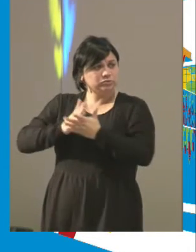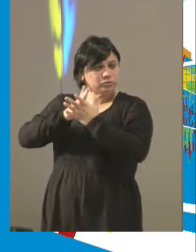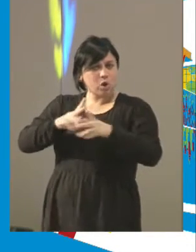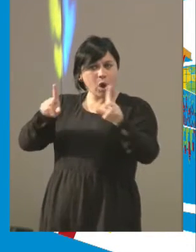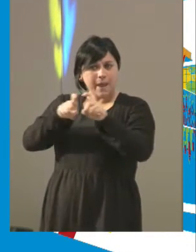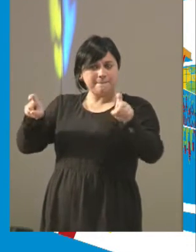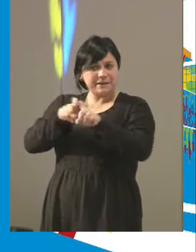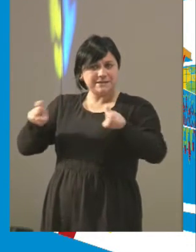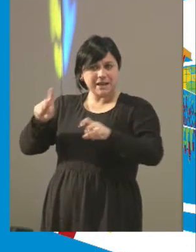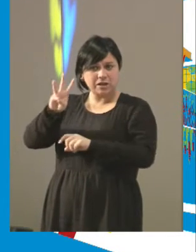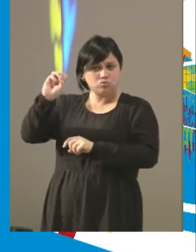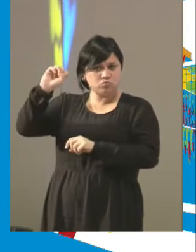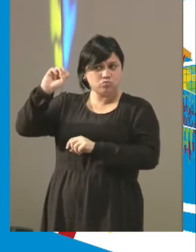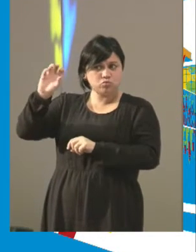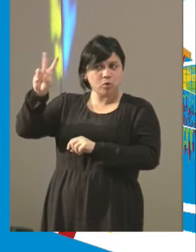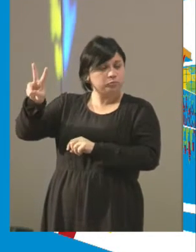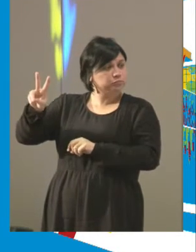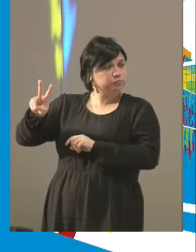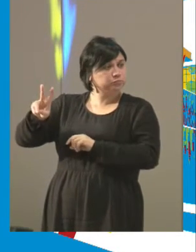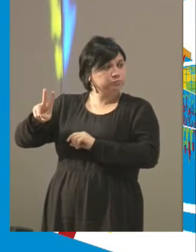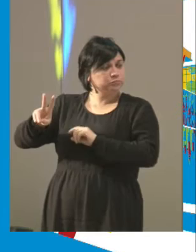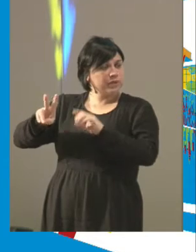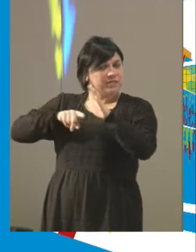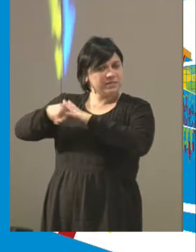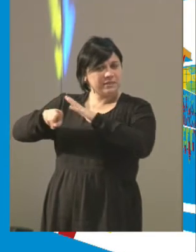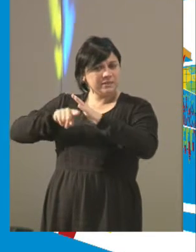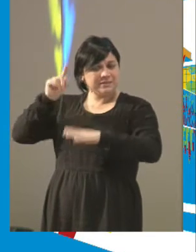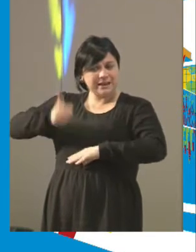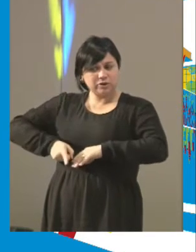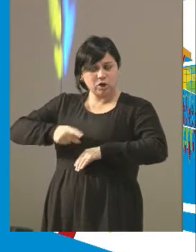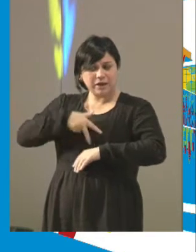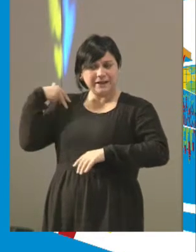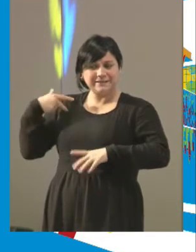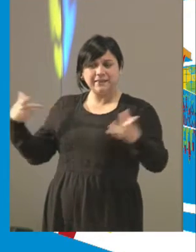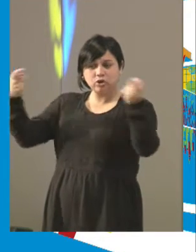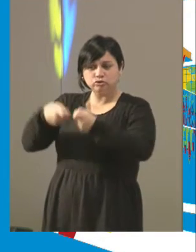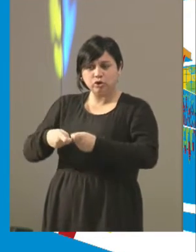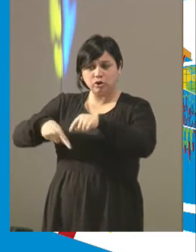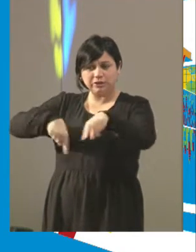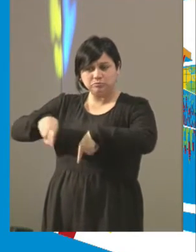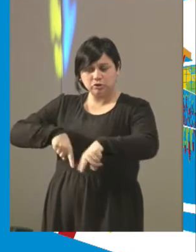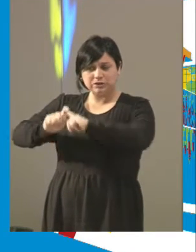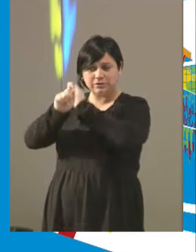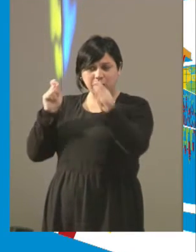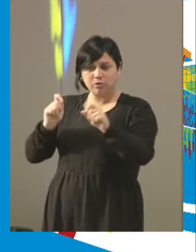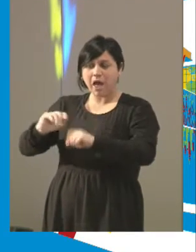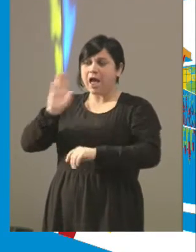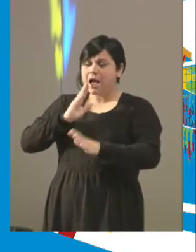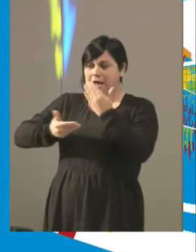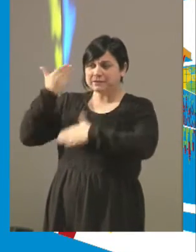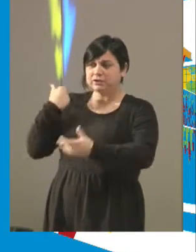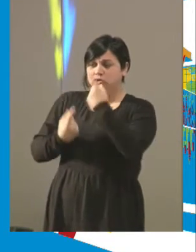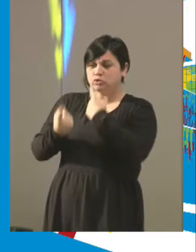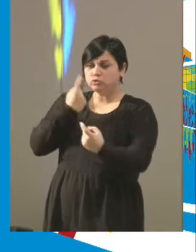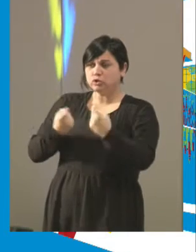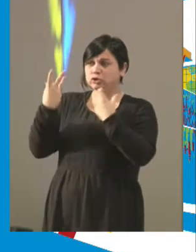por la UOC. Desde diciembre de 2012 es director gerente del Consorcio de Transporte del área de Zaragoza. Anteriormente, como consultor, dirigió